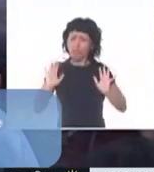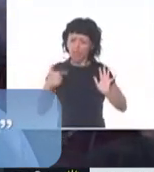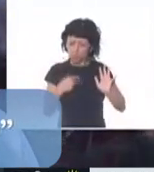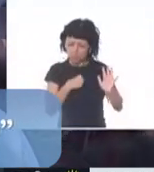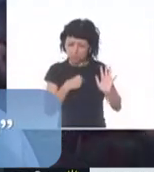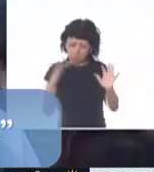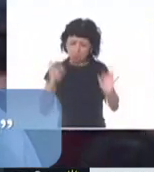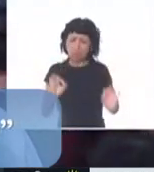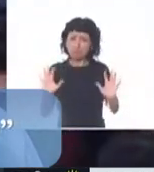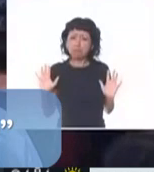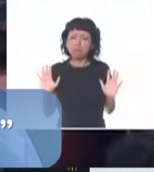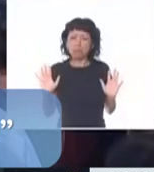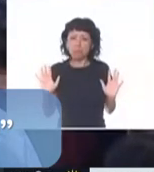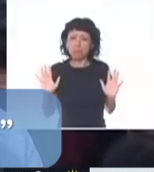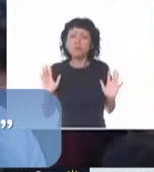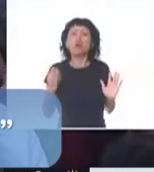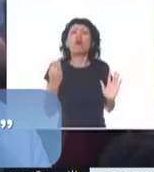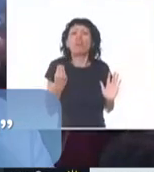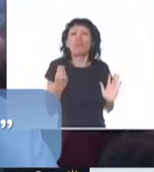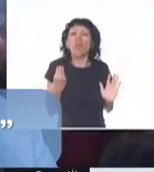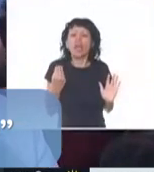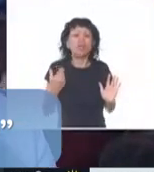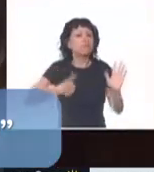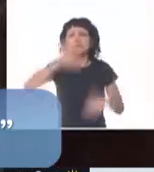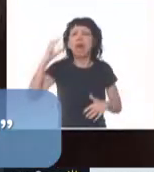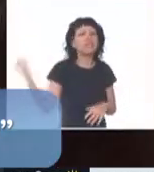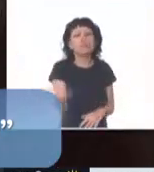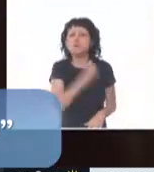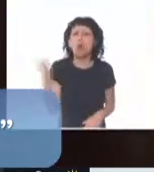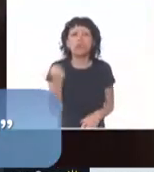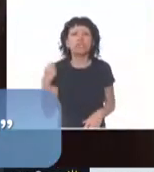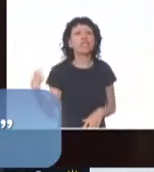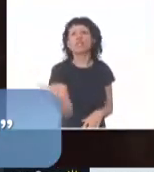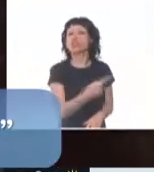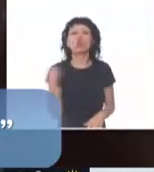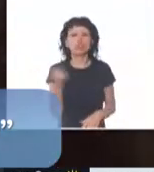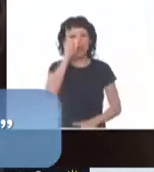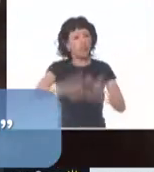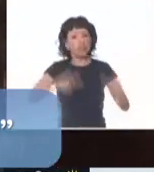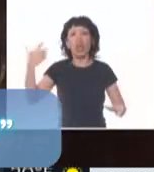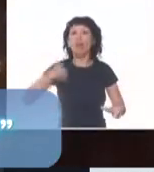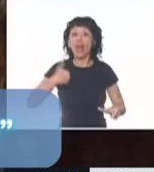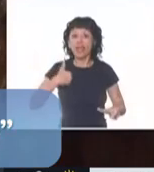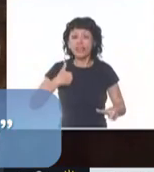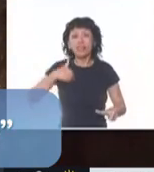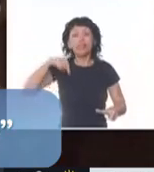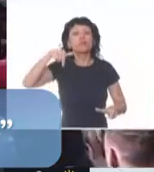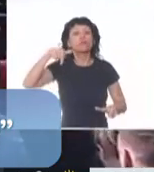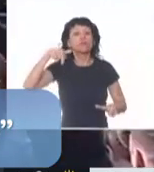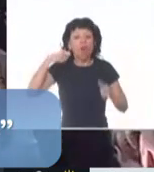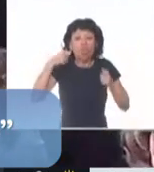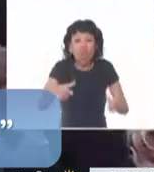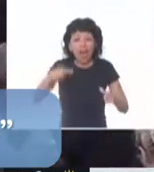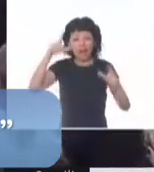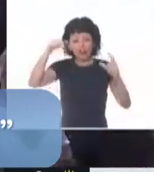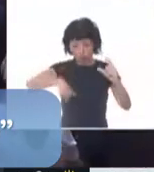Y lo hice convencido de que lo más importante que le tenemos que dejar a los y las argentinas esta noche